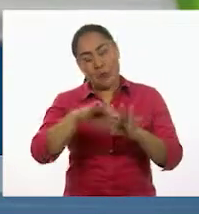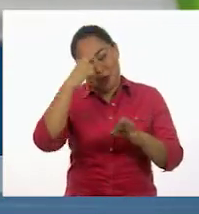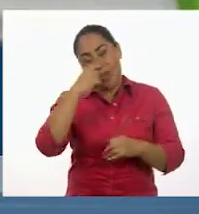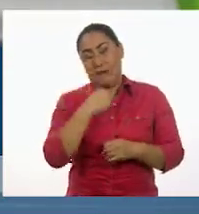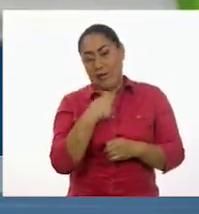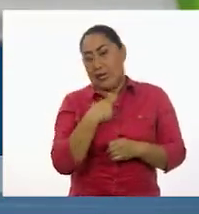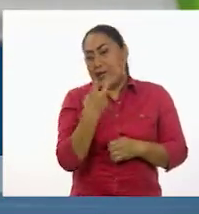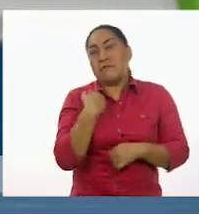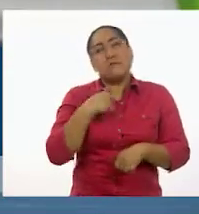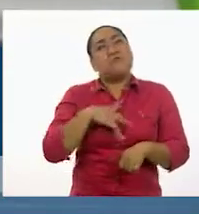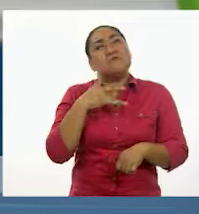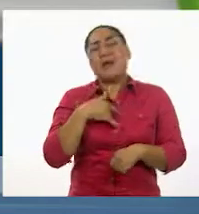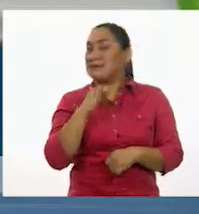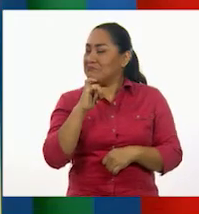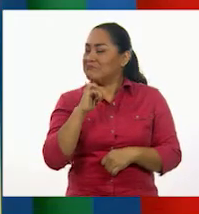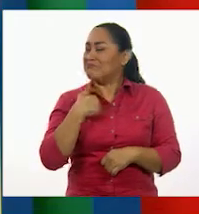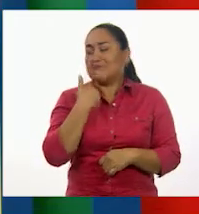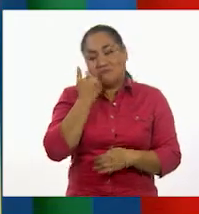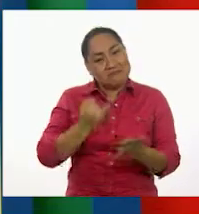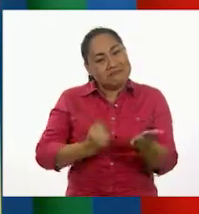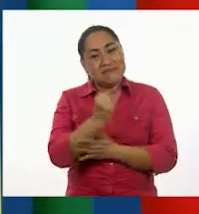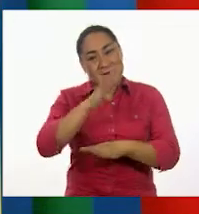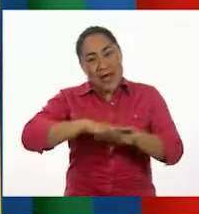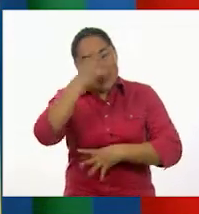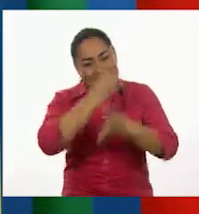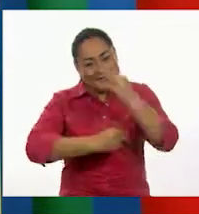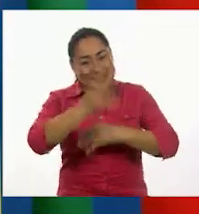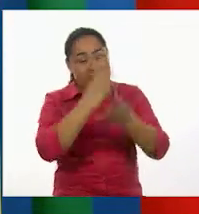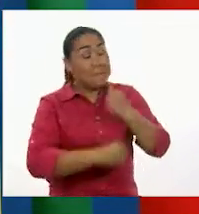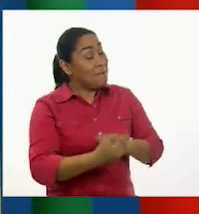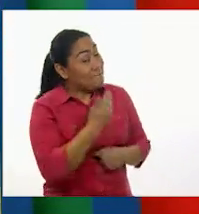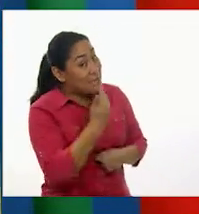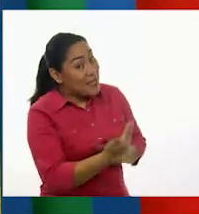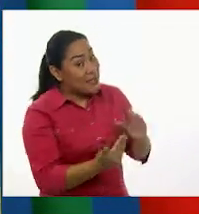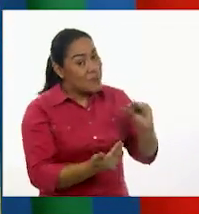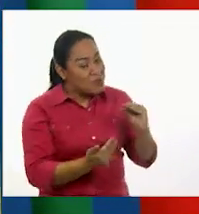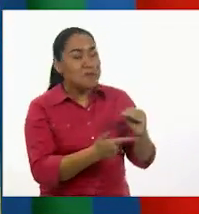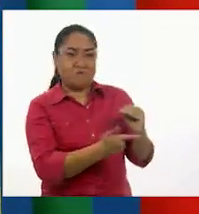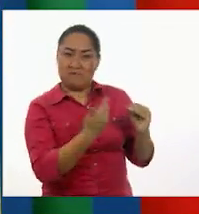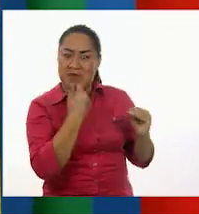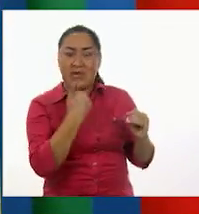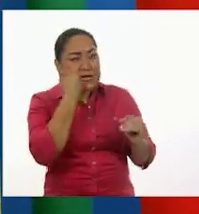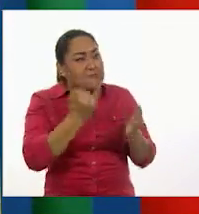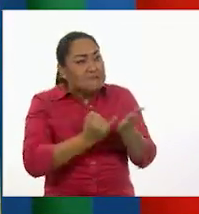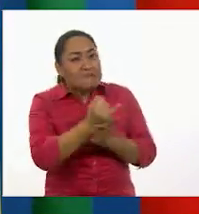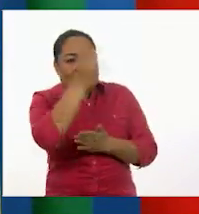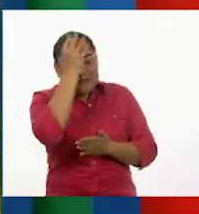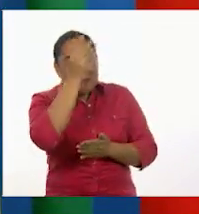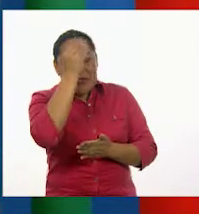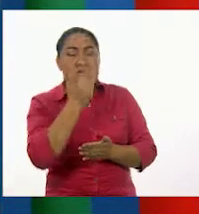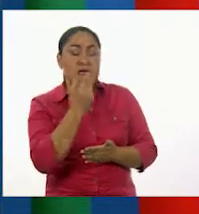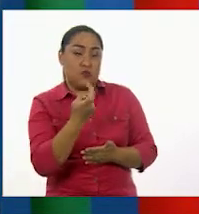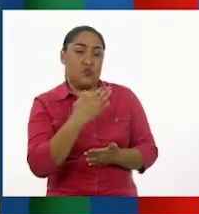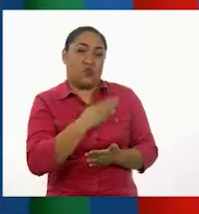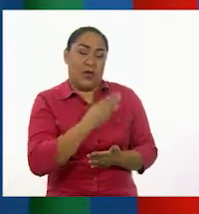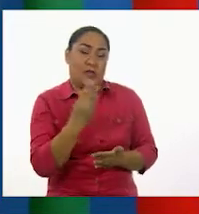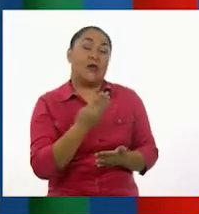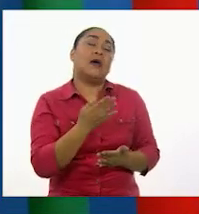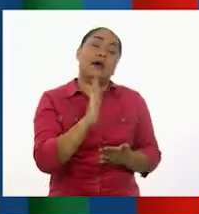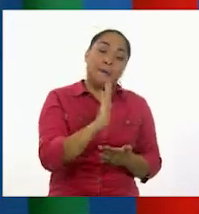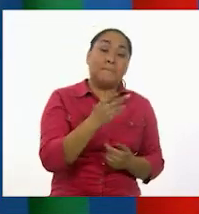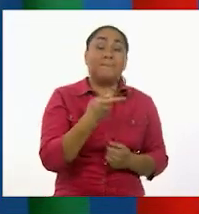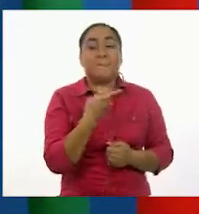eso estoy muy comprometido. Excelente, Thor. Me gusta mucho tu compromiso. Y bueno, es muy satisfactorio, solo